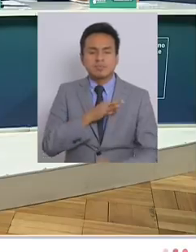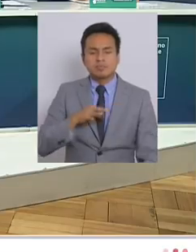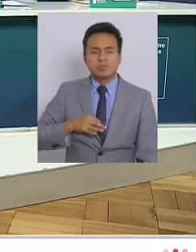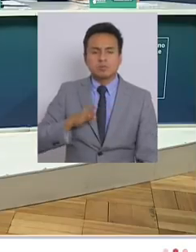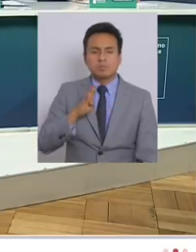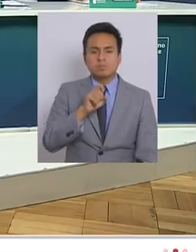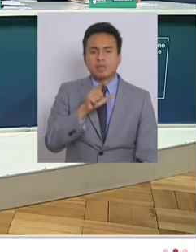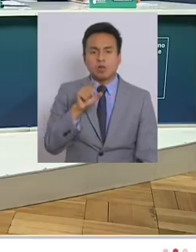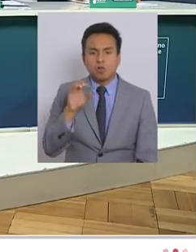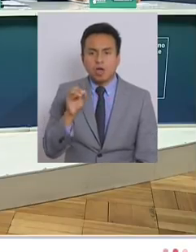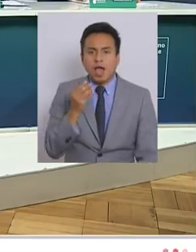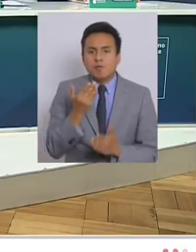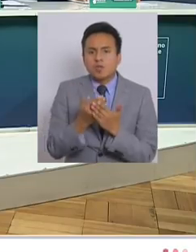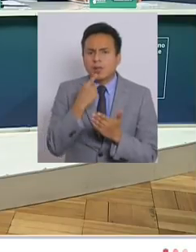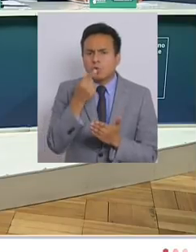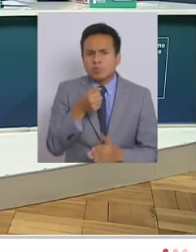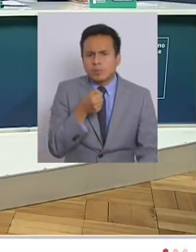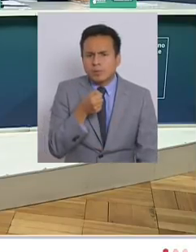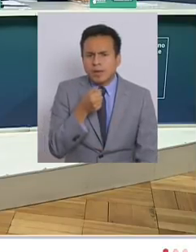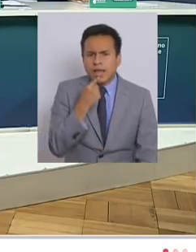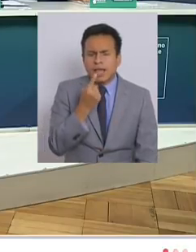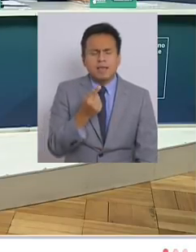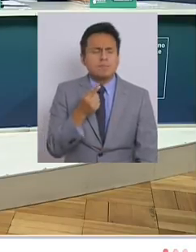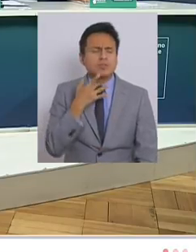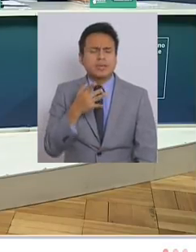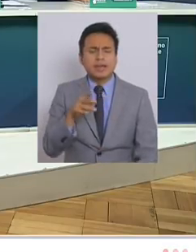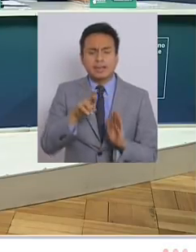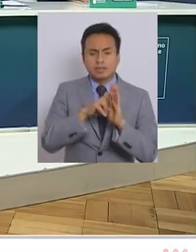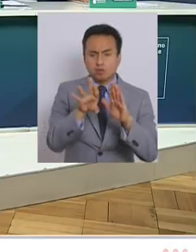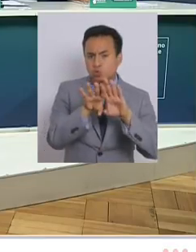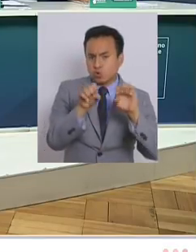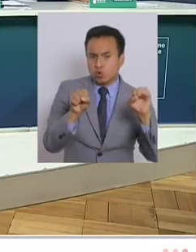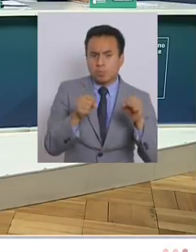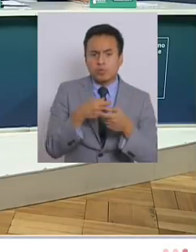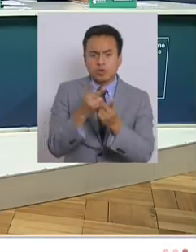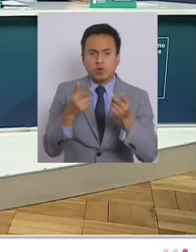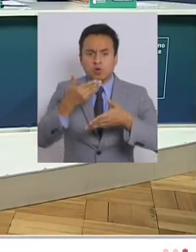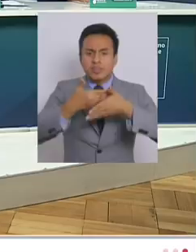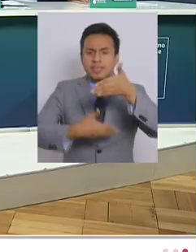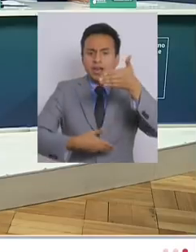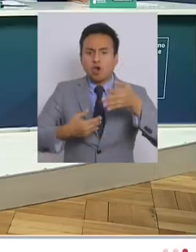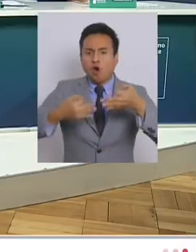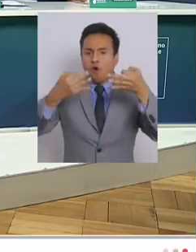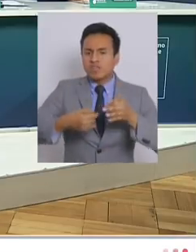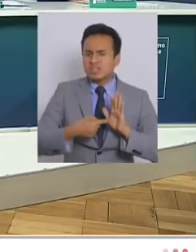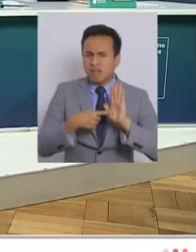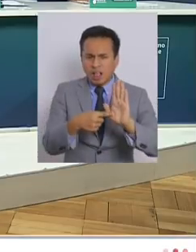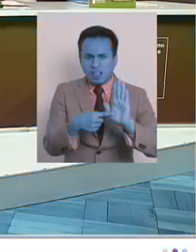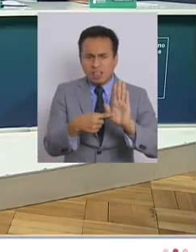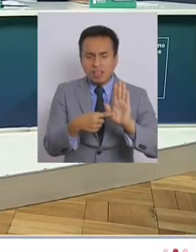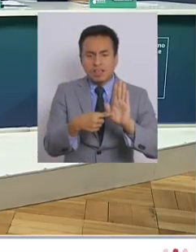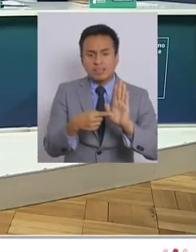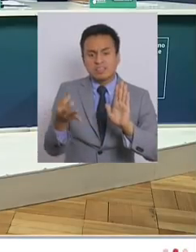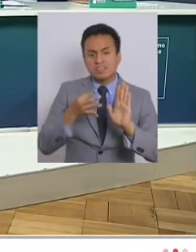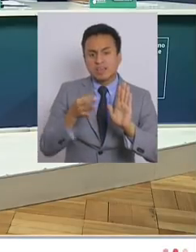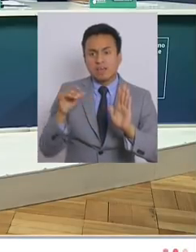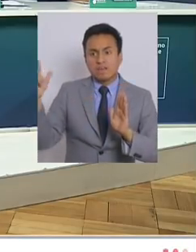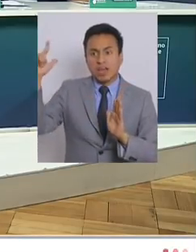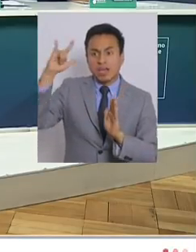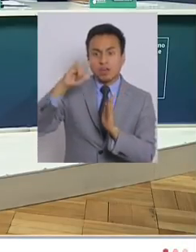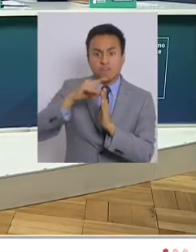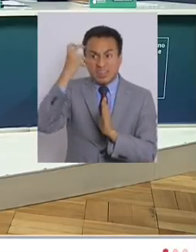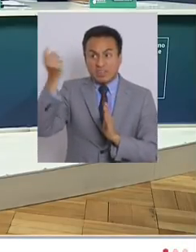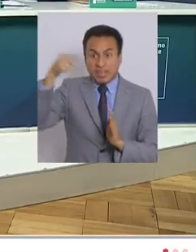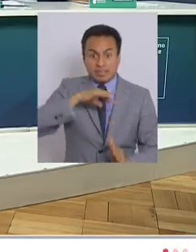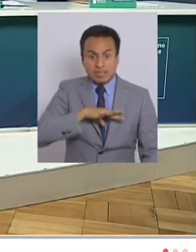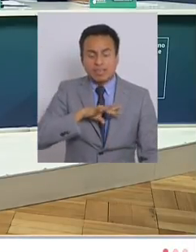ministro aprovechó una indecisión porque por ejemplo en la resolución que se publicó hoy en el diario oficial dice que obviamente lo que quiero es que vengan de